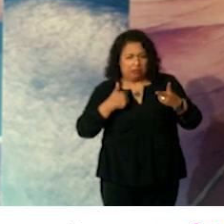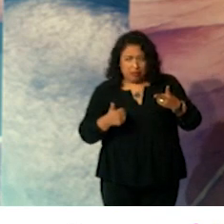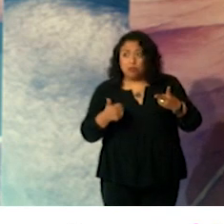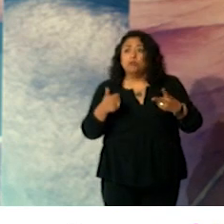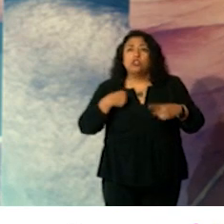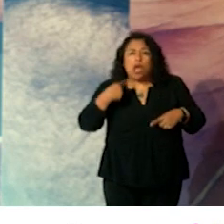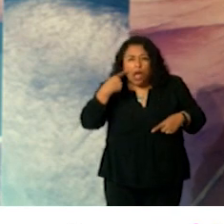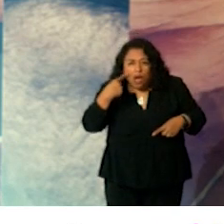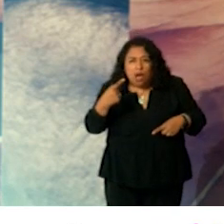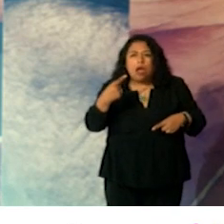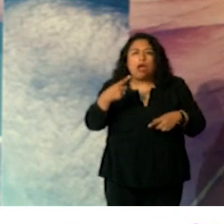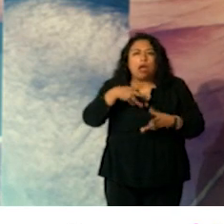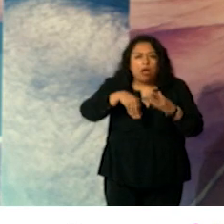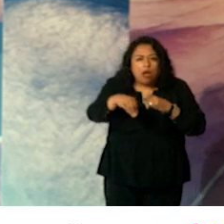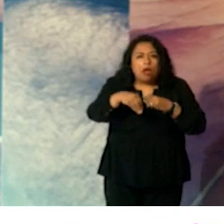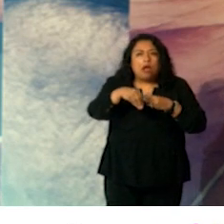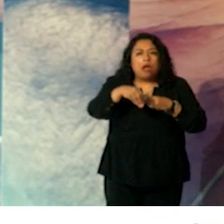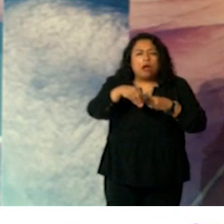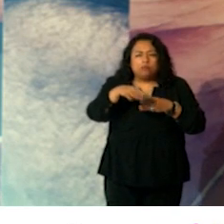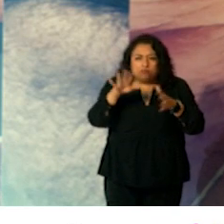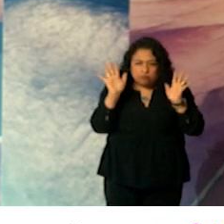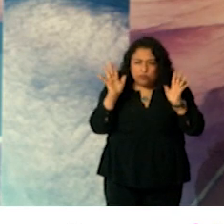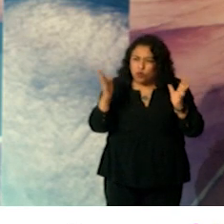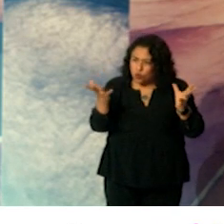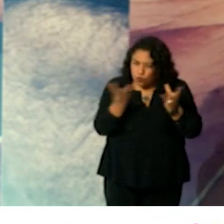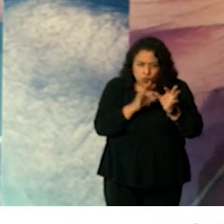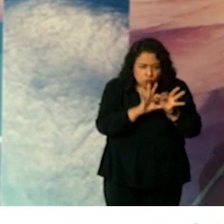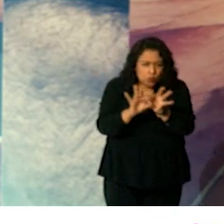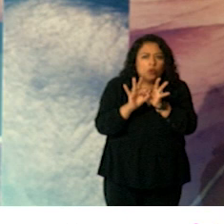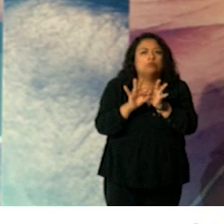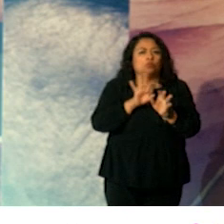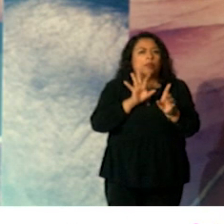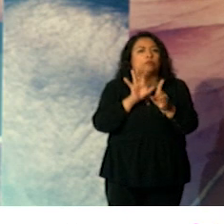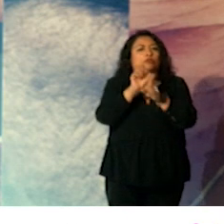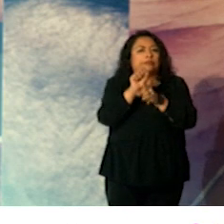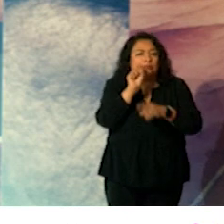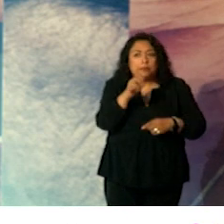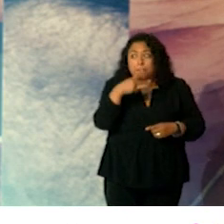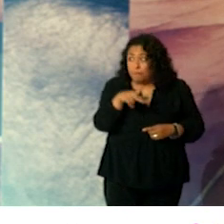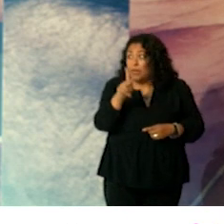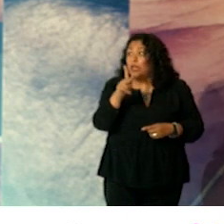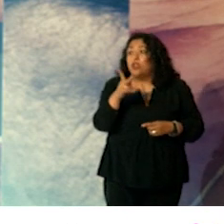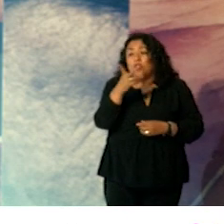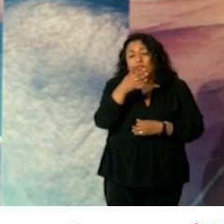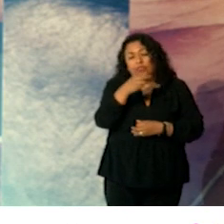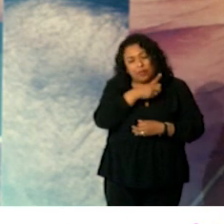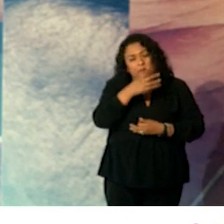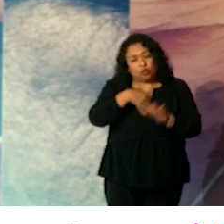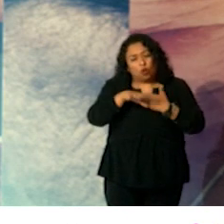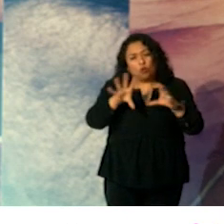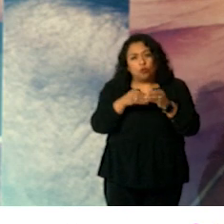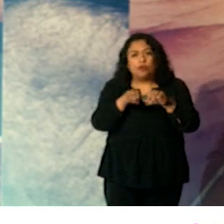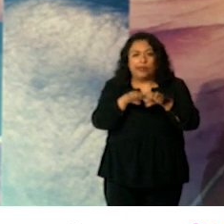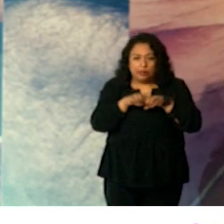porque he escuchado y me he puesto en sus zapatos. Entonces, juntos vamos a lograr esto, pero vamos a hacerlo en equipo. Felicidades por toda